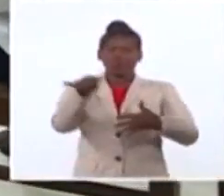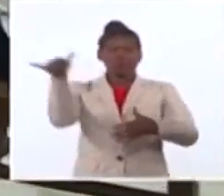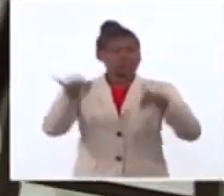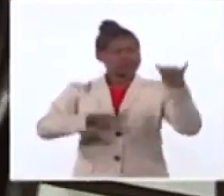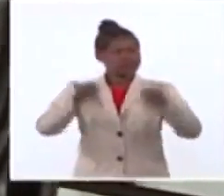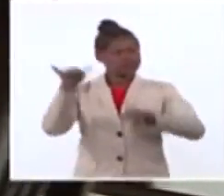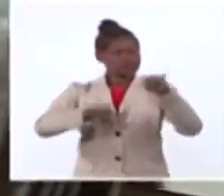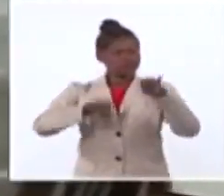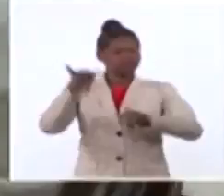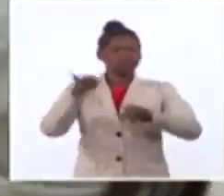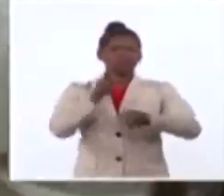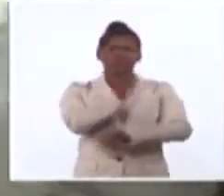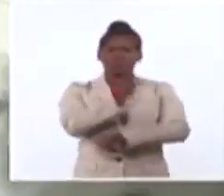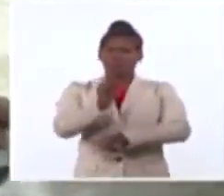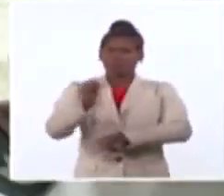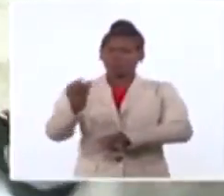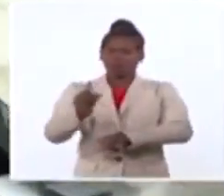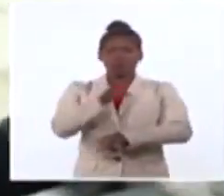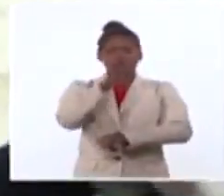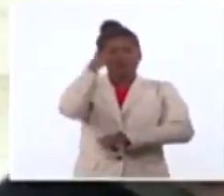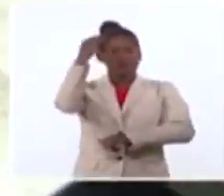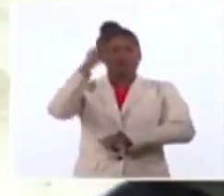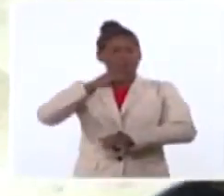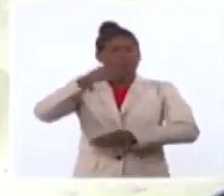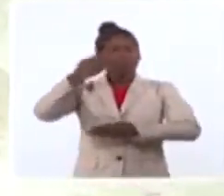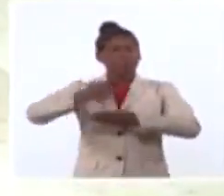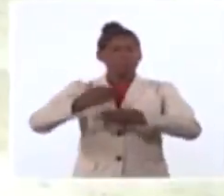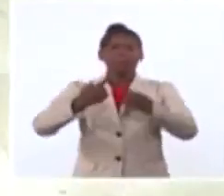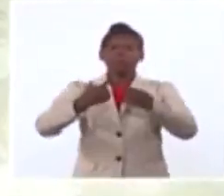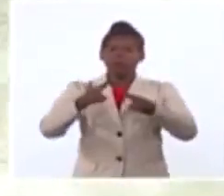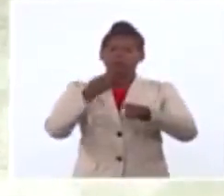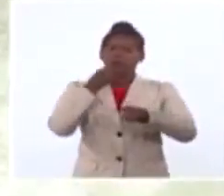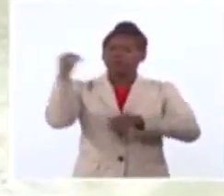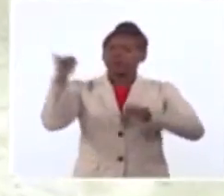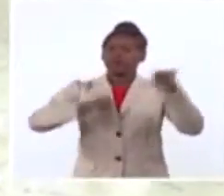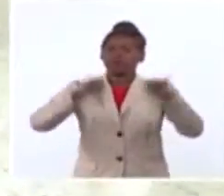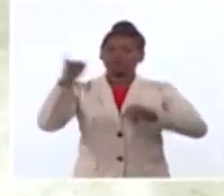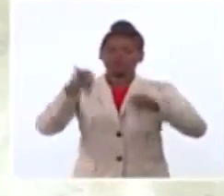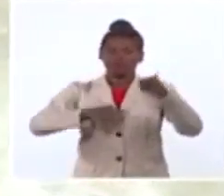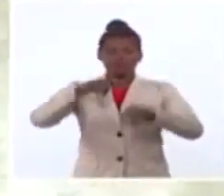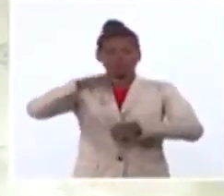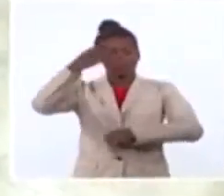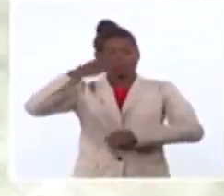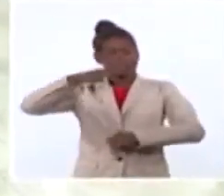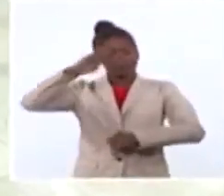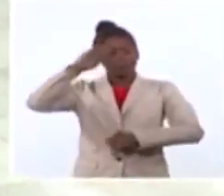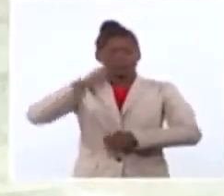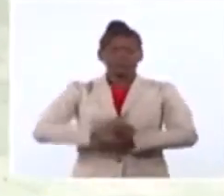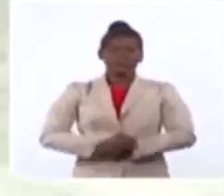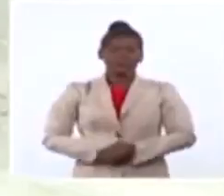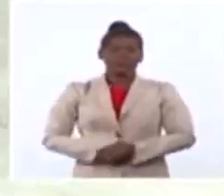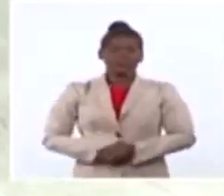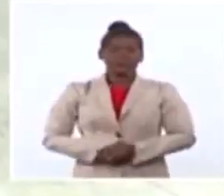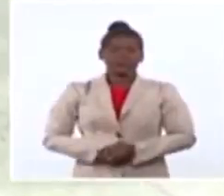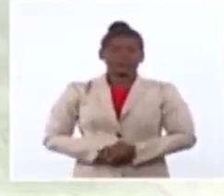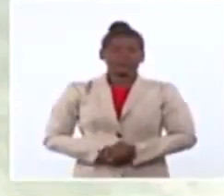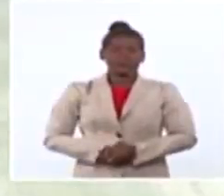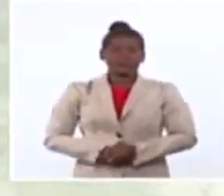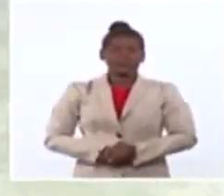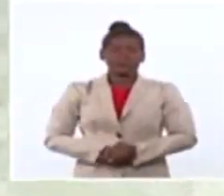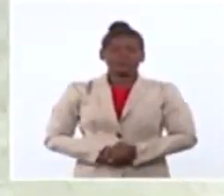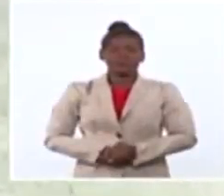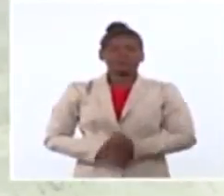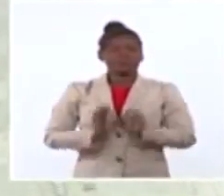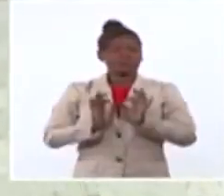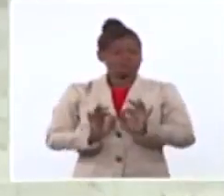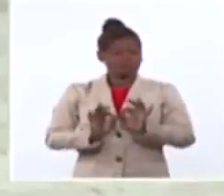a pesar de las dificultades y las restricciones. De manera que es un